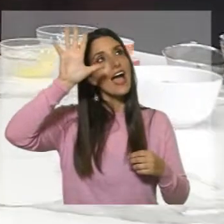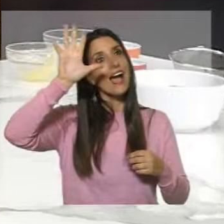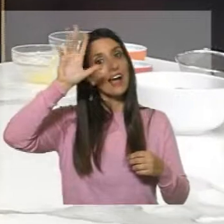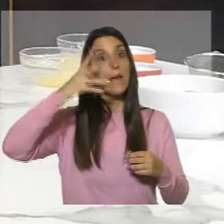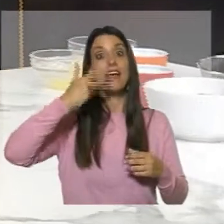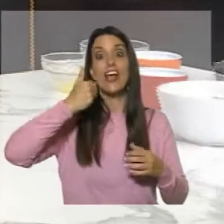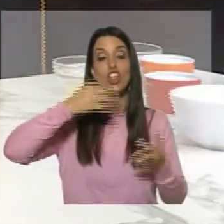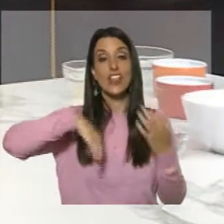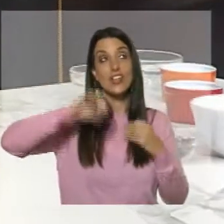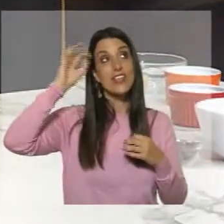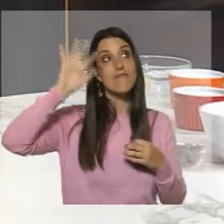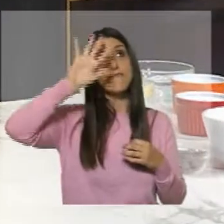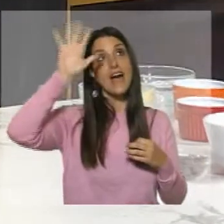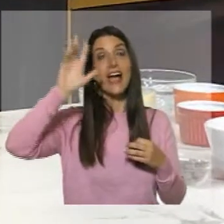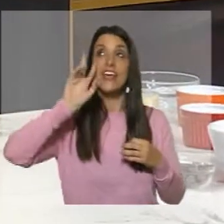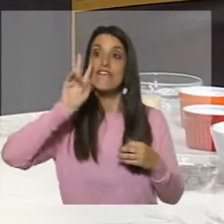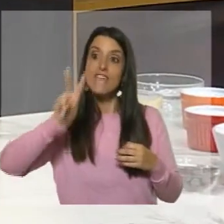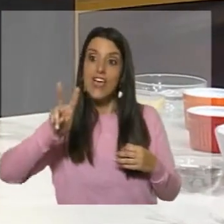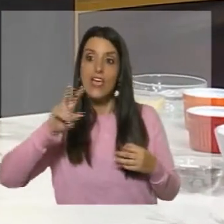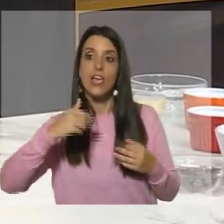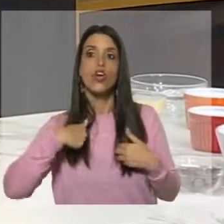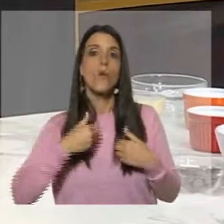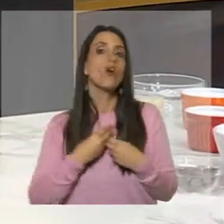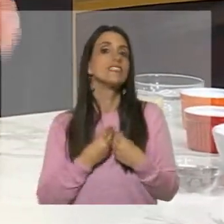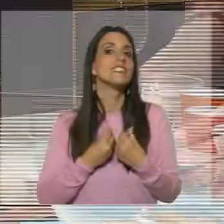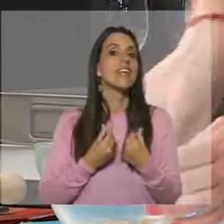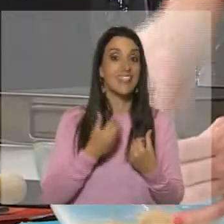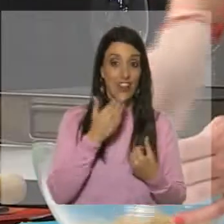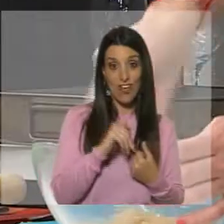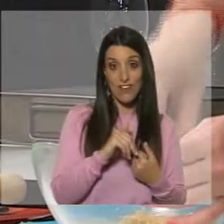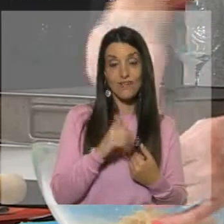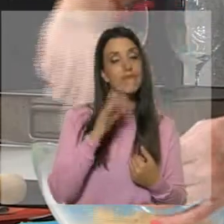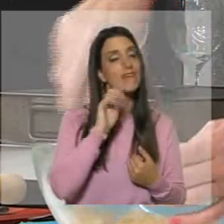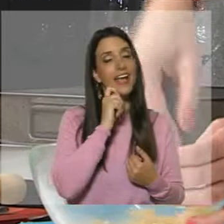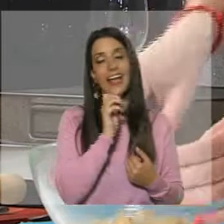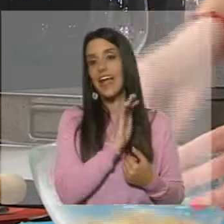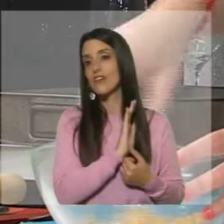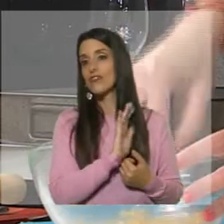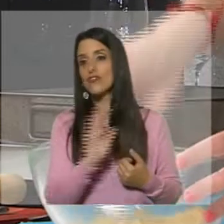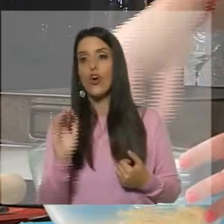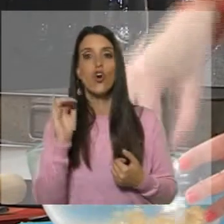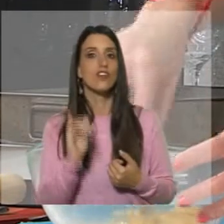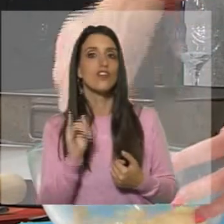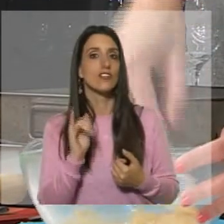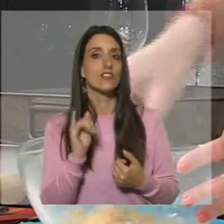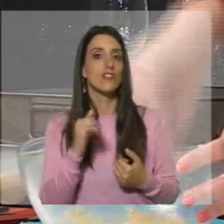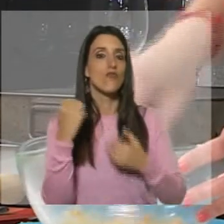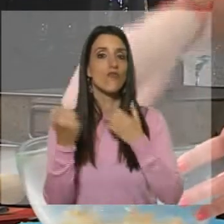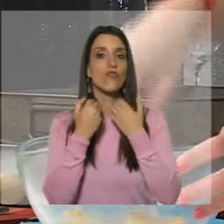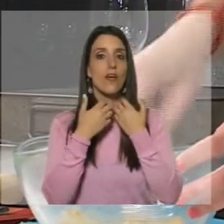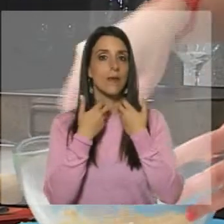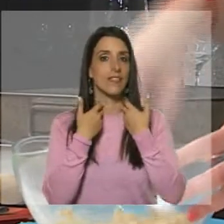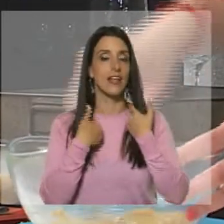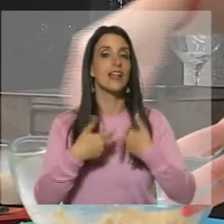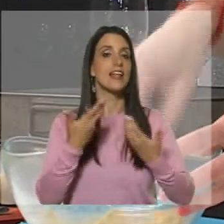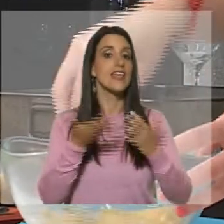es así, todo sí, pasa así. Claro. Lo que supuesto. Vemos y cómo nosotros nos lo vamos imaginando. Nos vamos imaginando. Me encantó. Que es parte de, ¿no? Total. Sin duda alguna, hay que ir a la